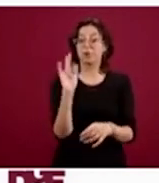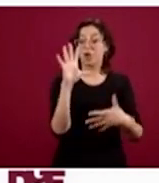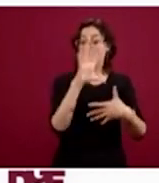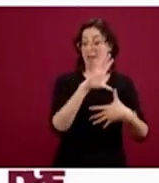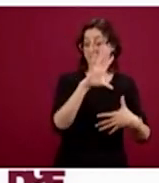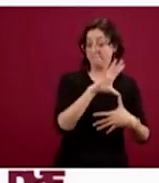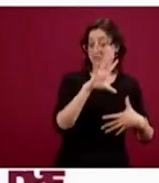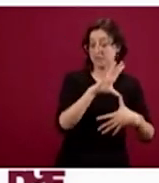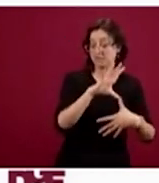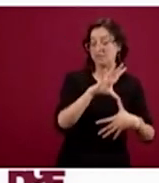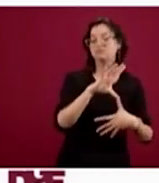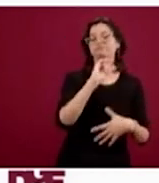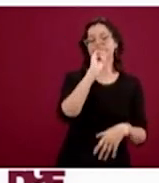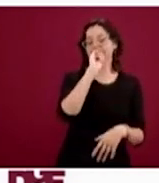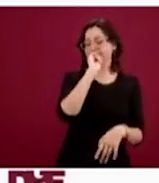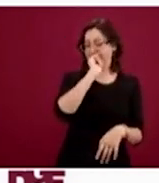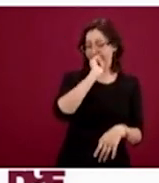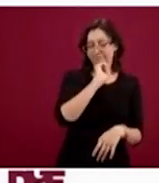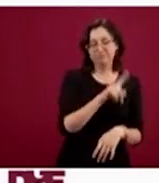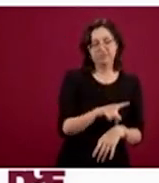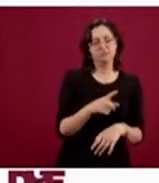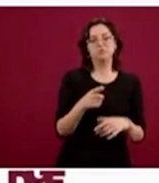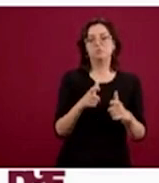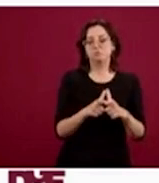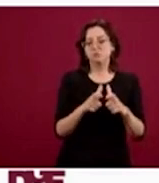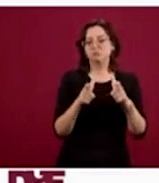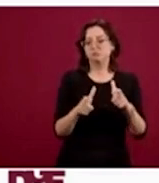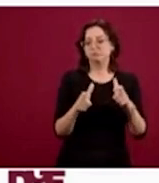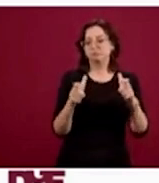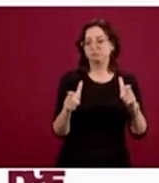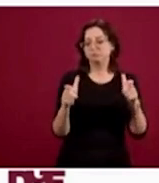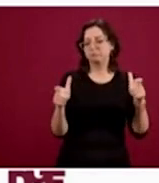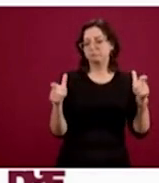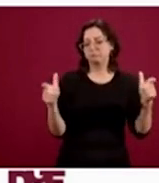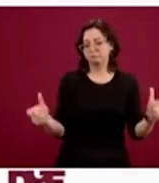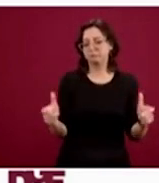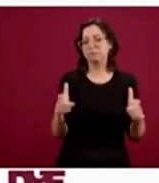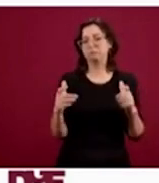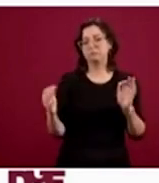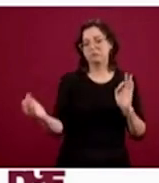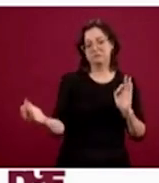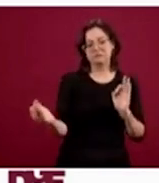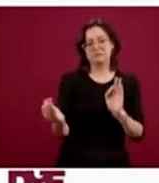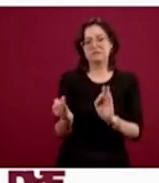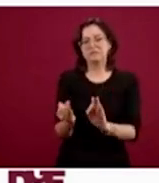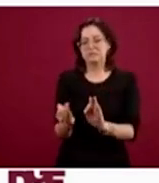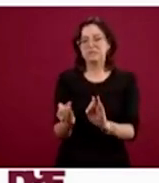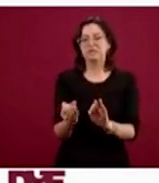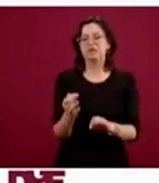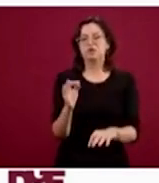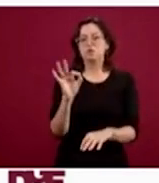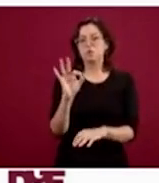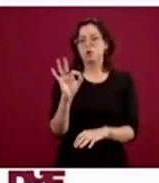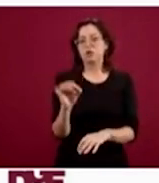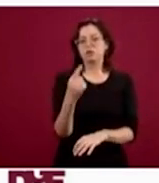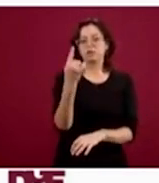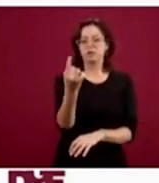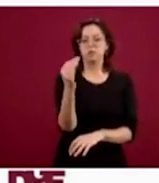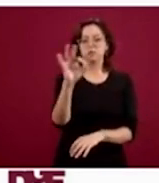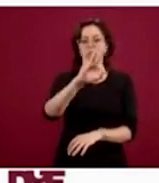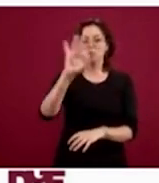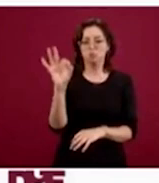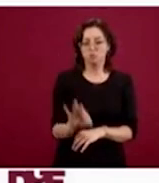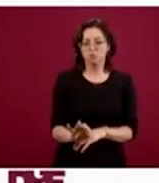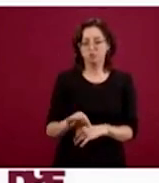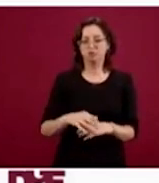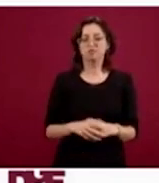américas y lo hemos estado también evidenciando día a día empieza cada vez más a acercarse ahora casi ya con un 41 por ciento de